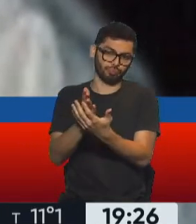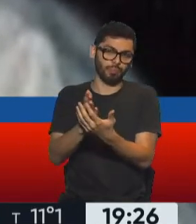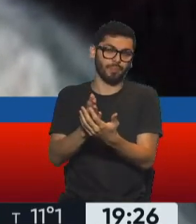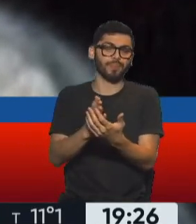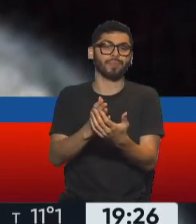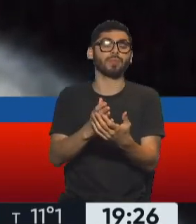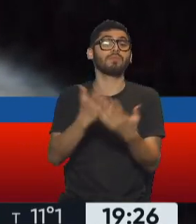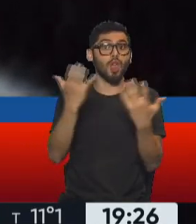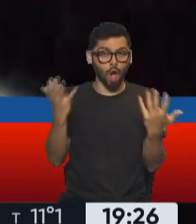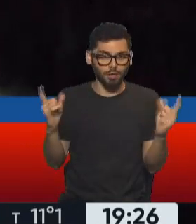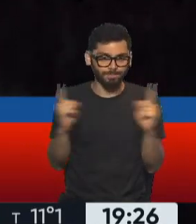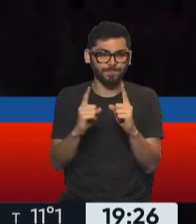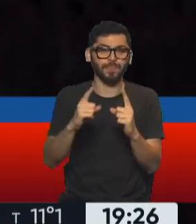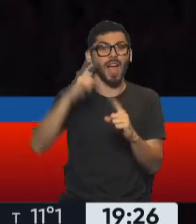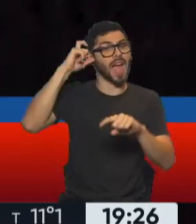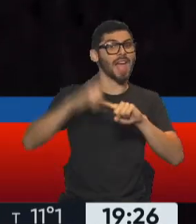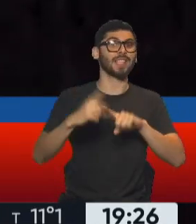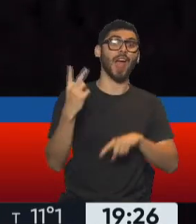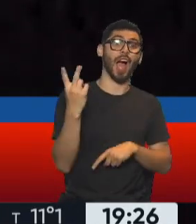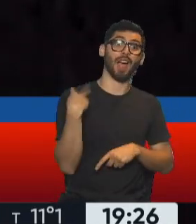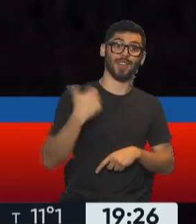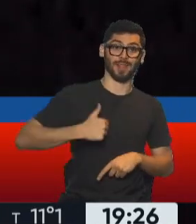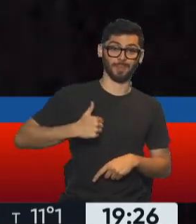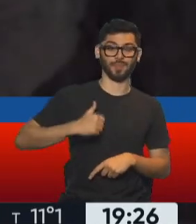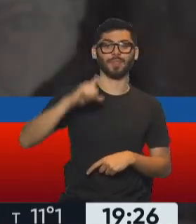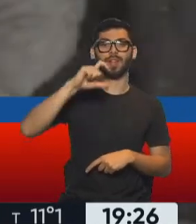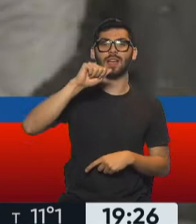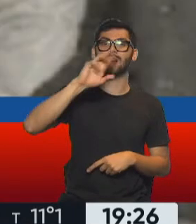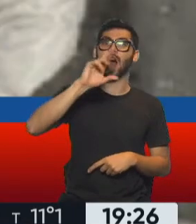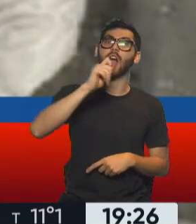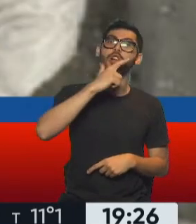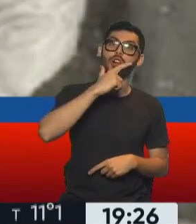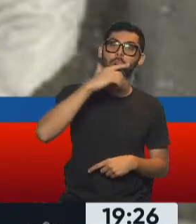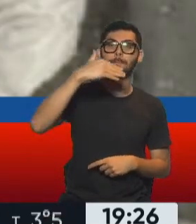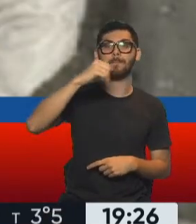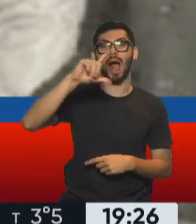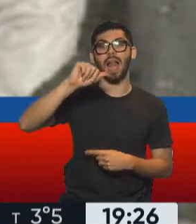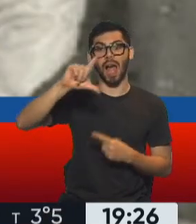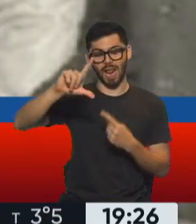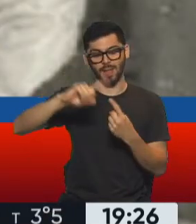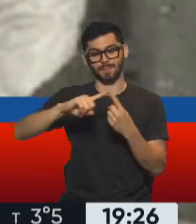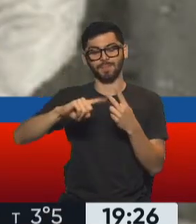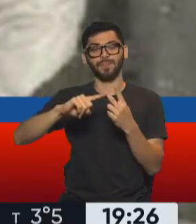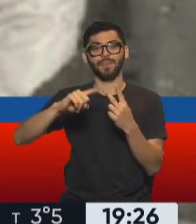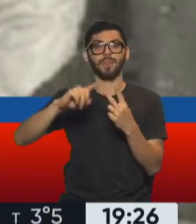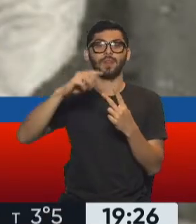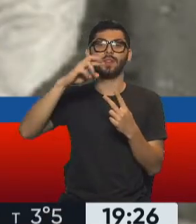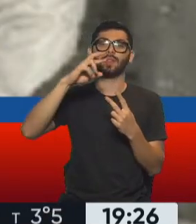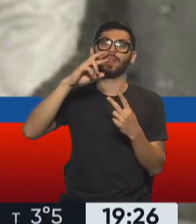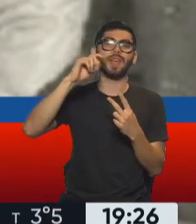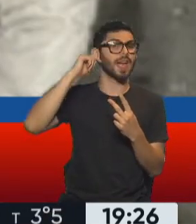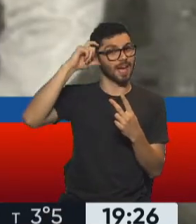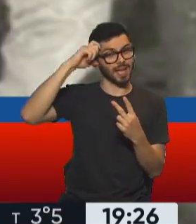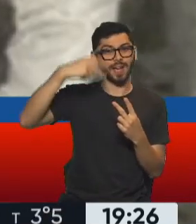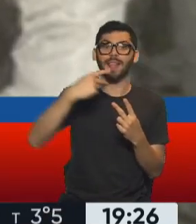prisión perpetua al ex jefe del ejército en la provincia, Carlos Alberto Malal, al ex jefe de la policía, Miguel Raúl Gentil,